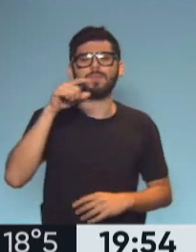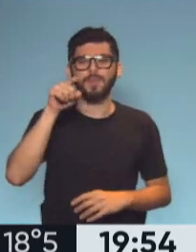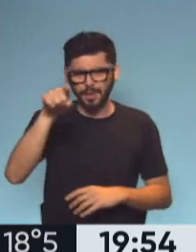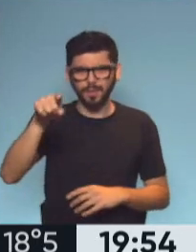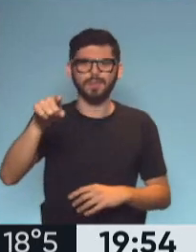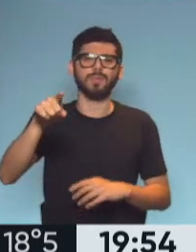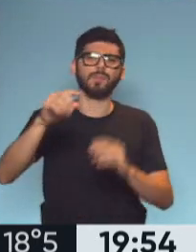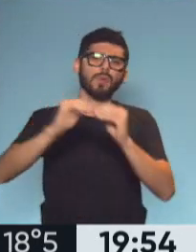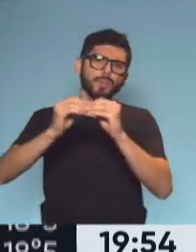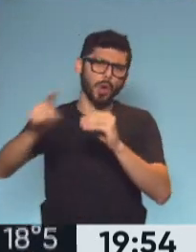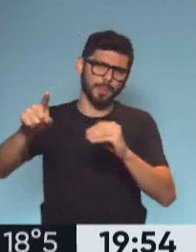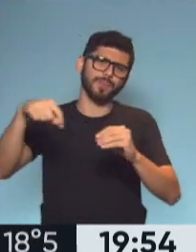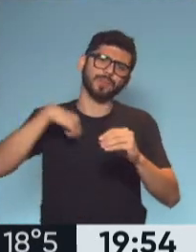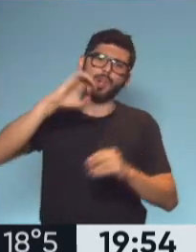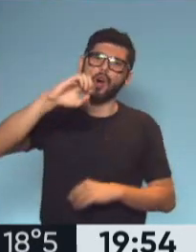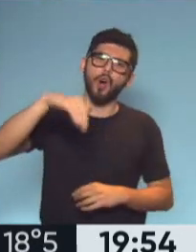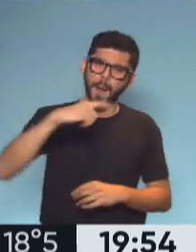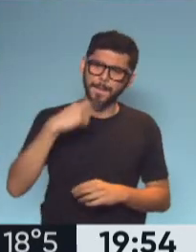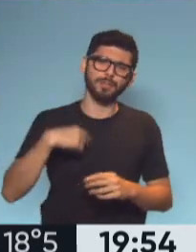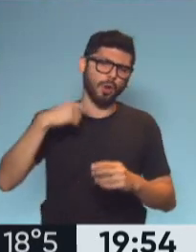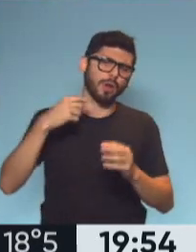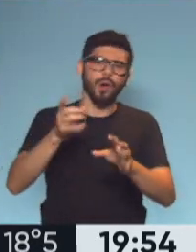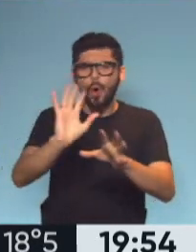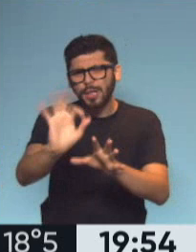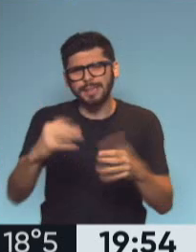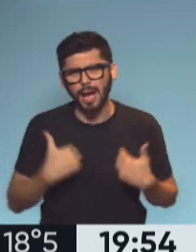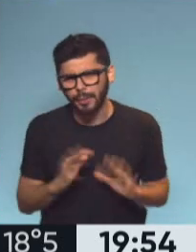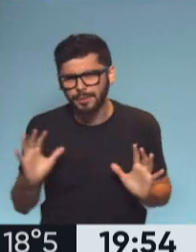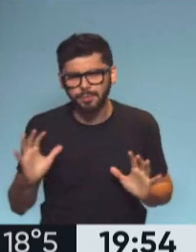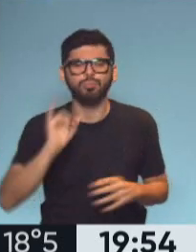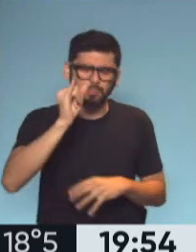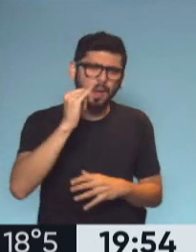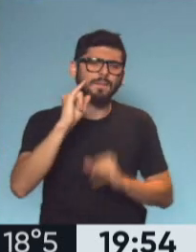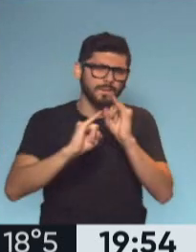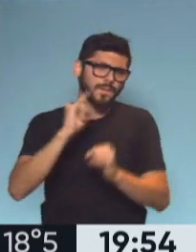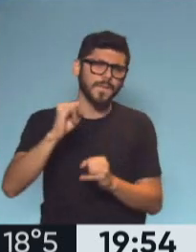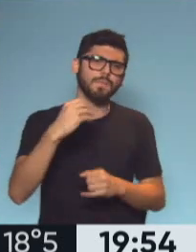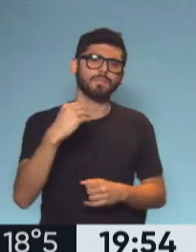los expertos. Voy a empezar con la Organización Mundial de la Salud. Usted sabe que entremos en contexto. Usted sabe que